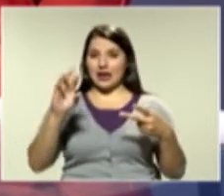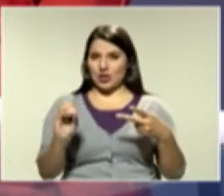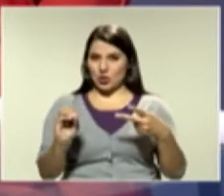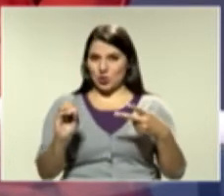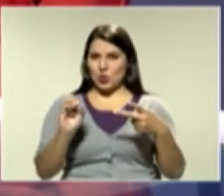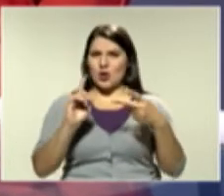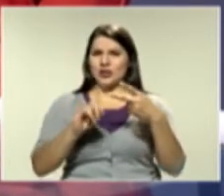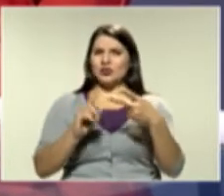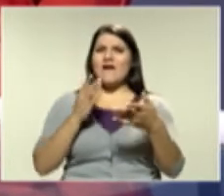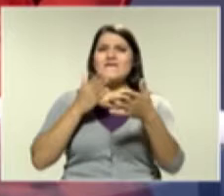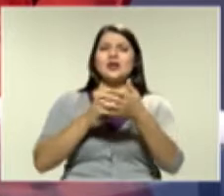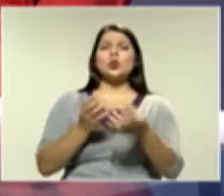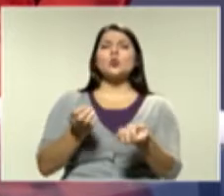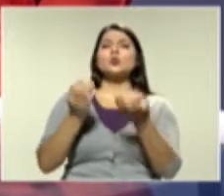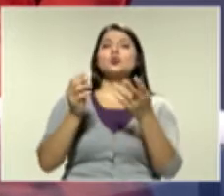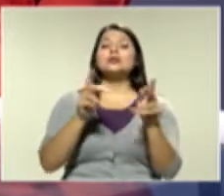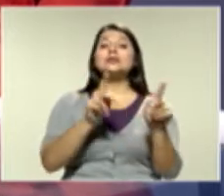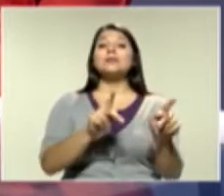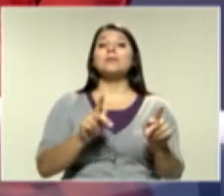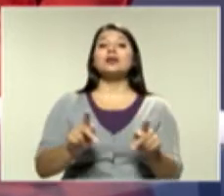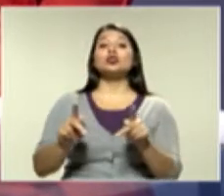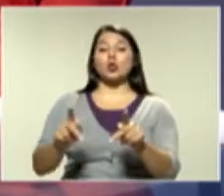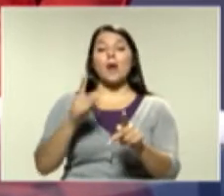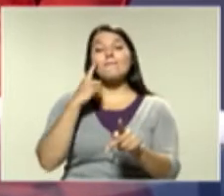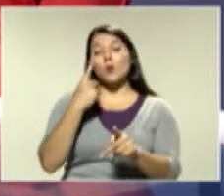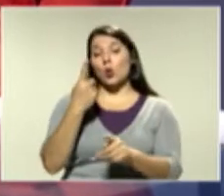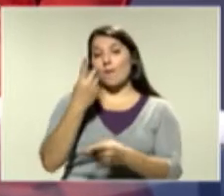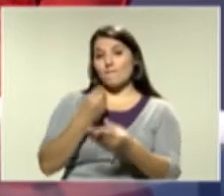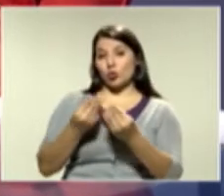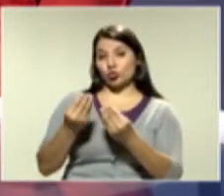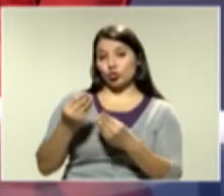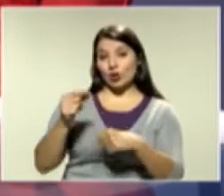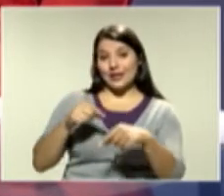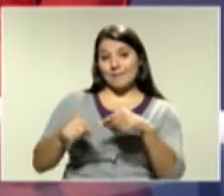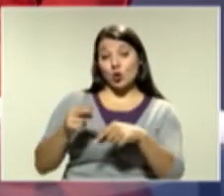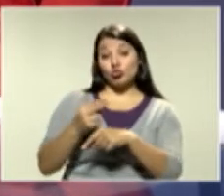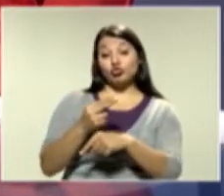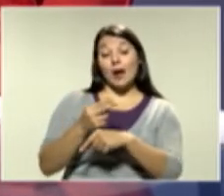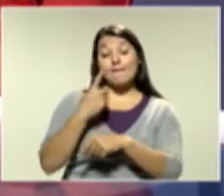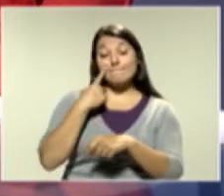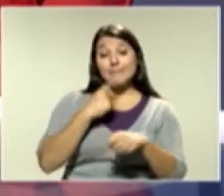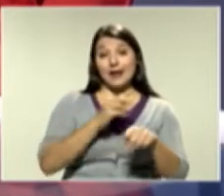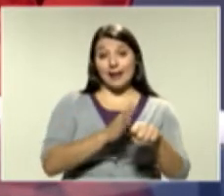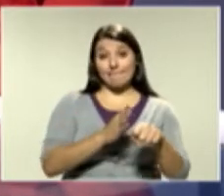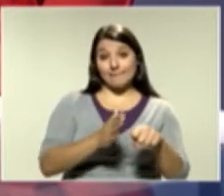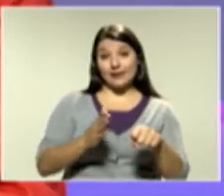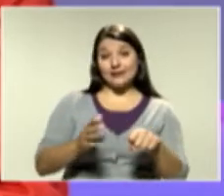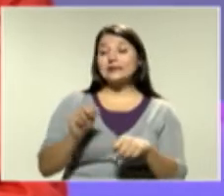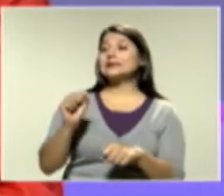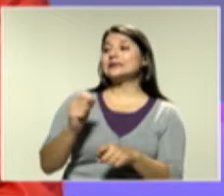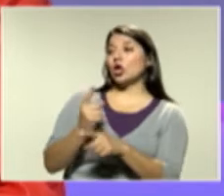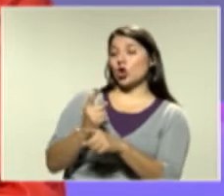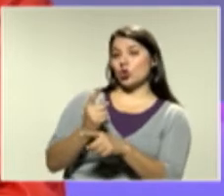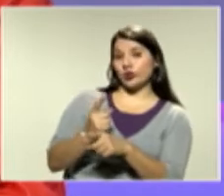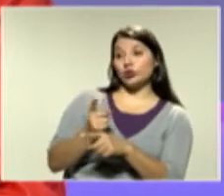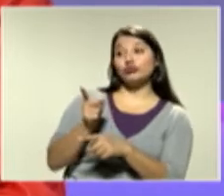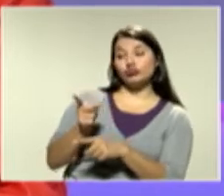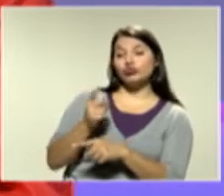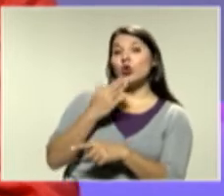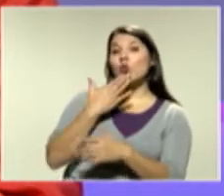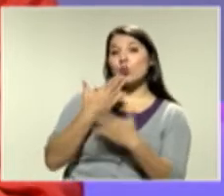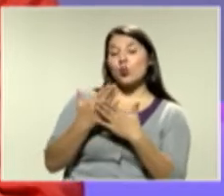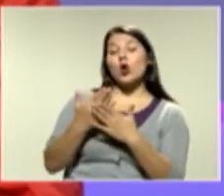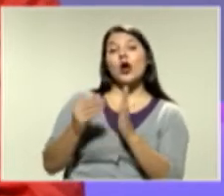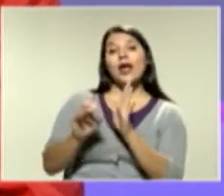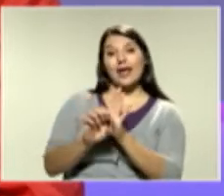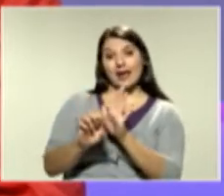gran población por un pesticida de la piña. Sí, en efecto, esos son muy buenos ejemplos de